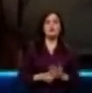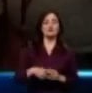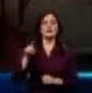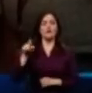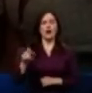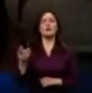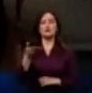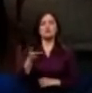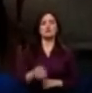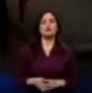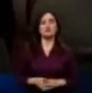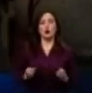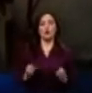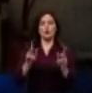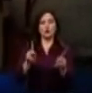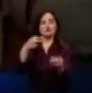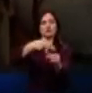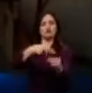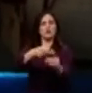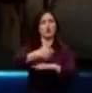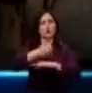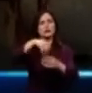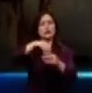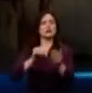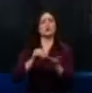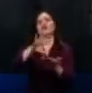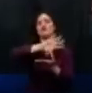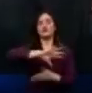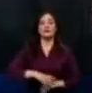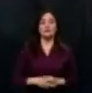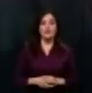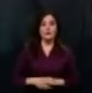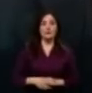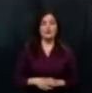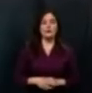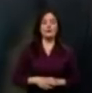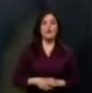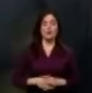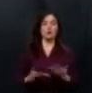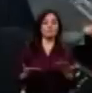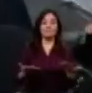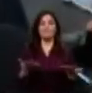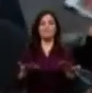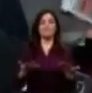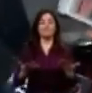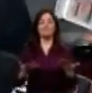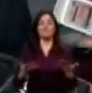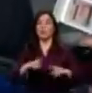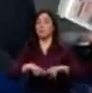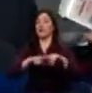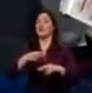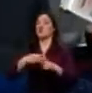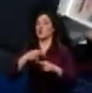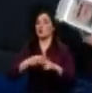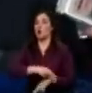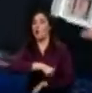tener esa bancada o esa vocalía en el CAL. Pero este sería un tema de nombres. Nosotros consideramos de que